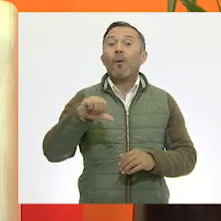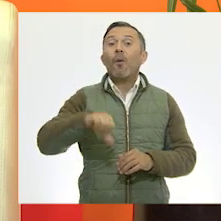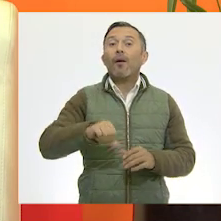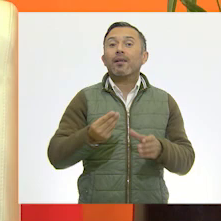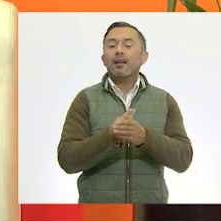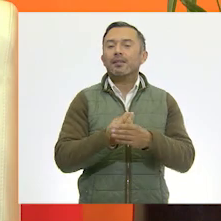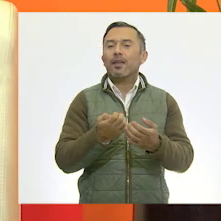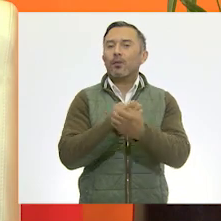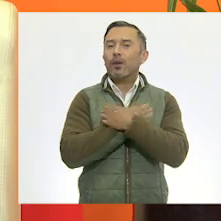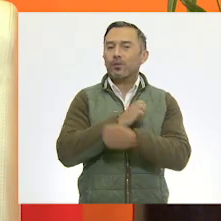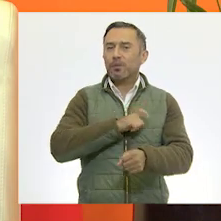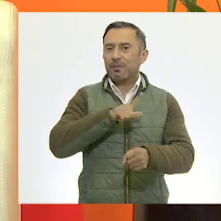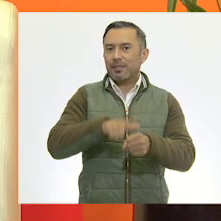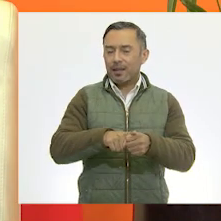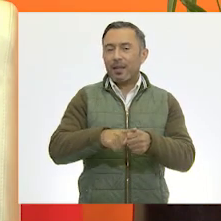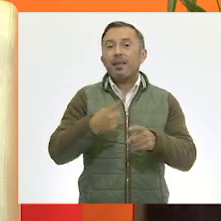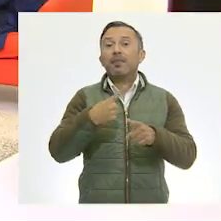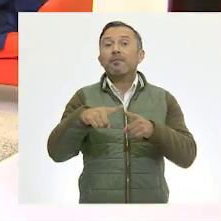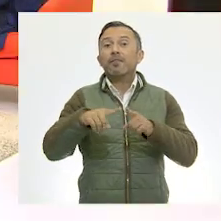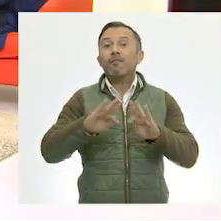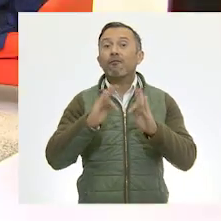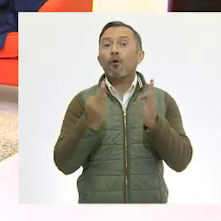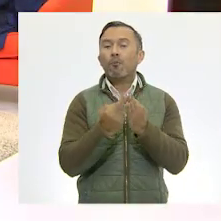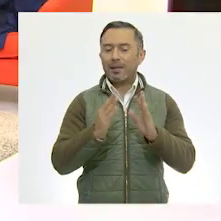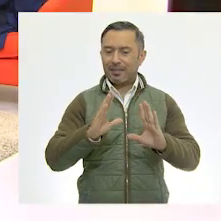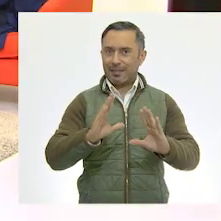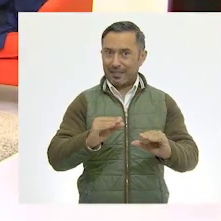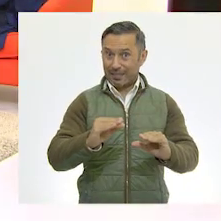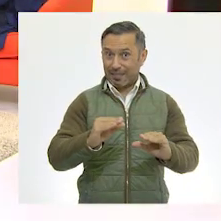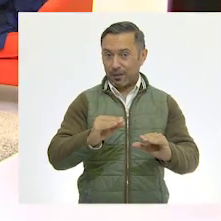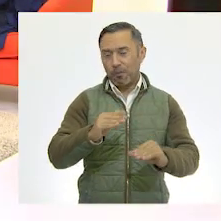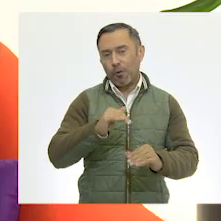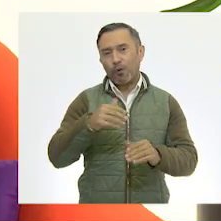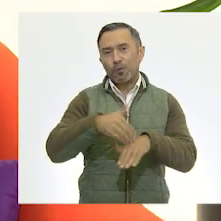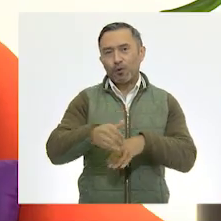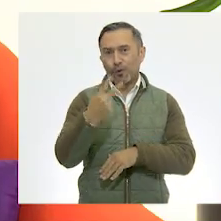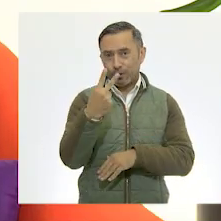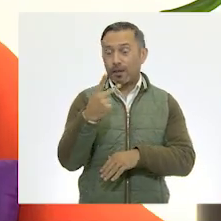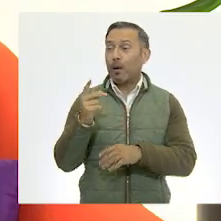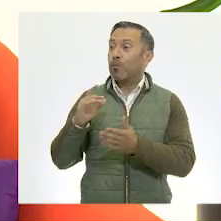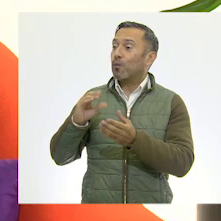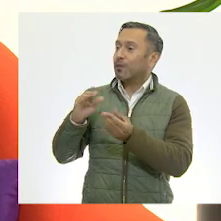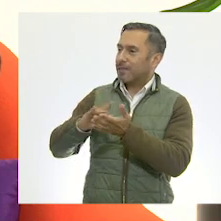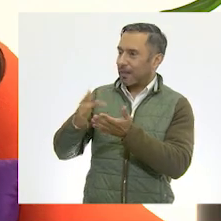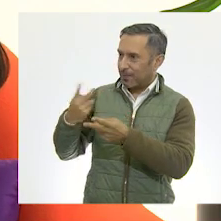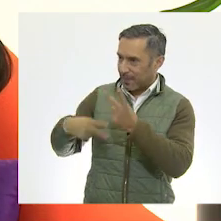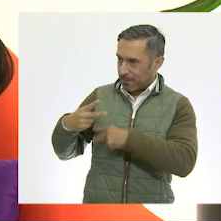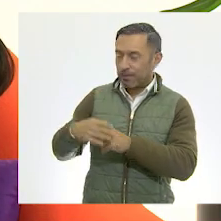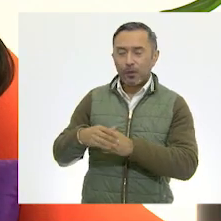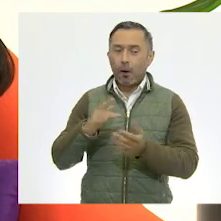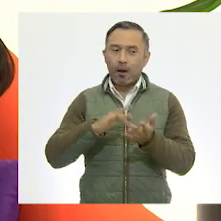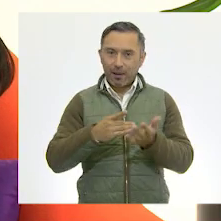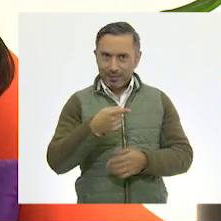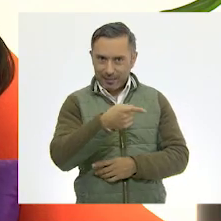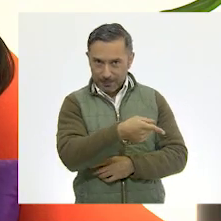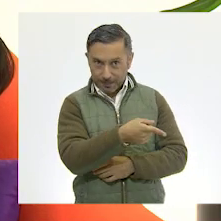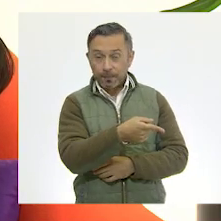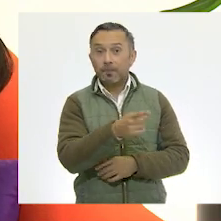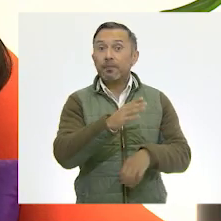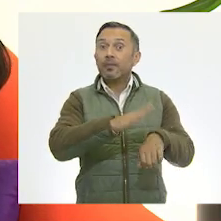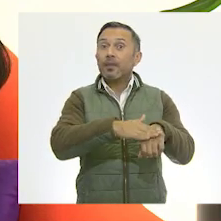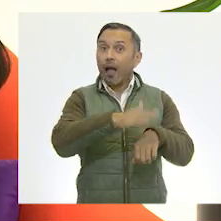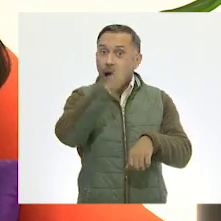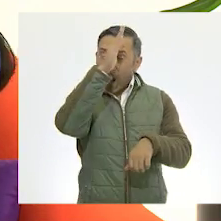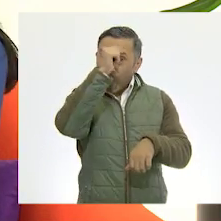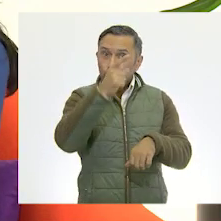para aprender 2. Muchísimas gracias, Magda, por acompañarnos. Gracias a ti, Adriana. Y nada más mencionar que los pictogramas los